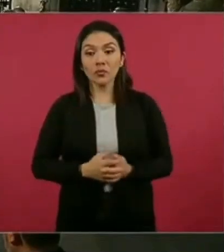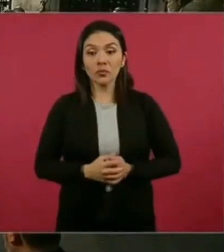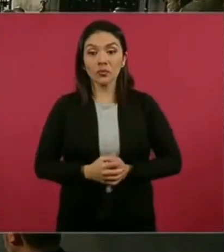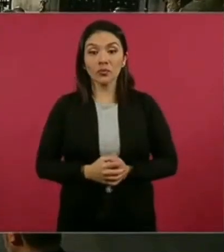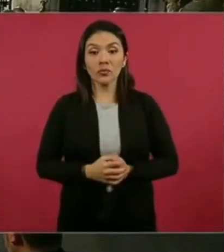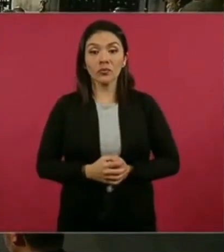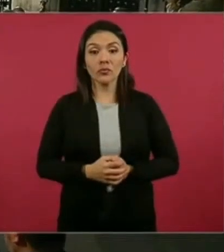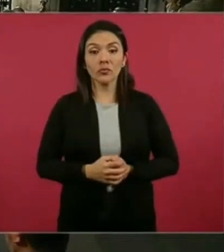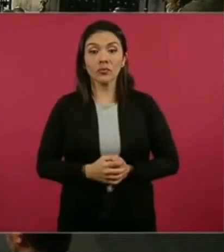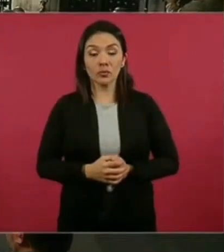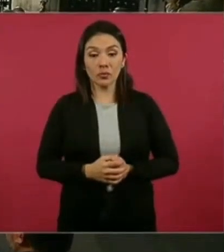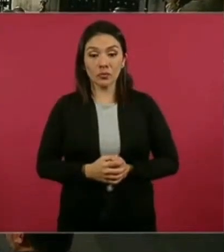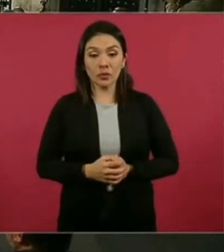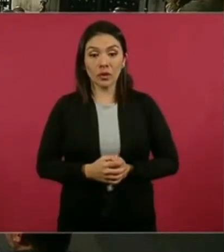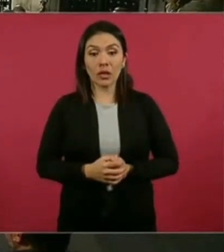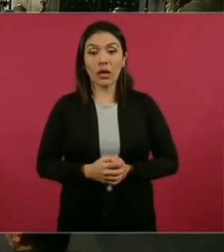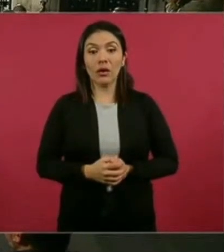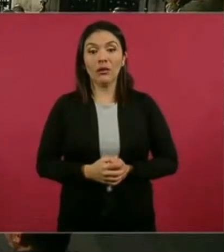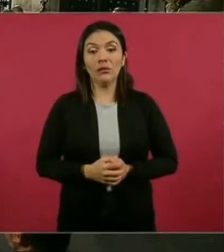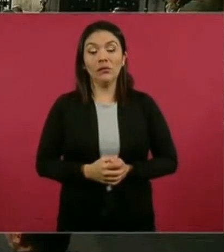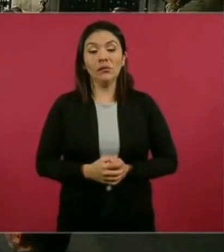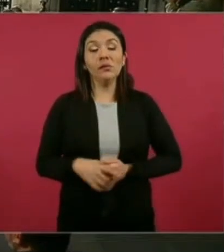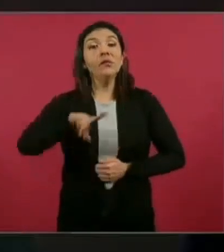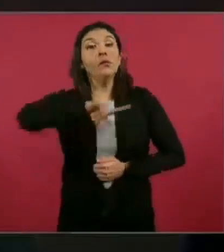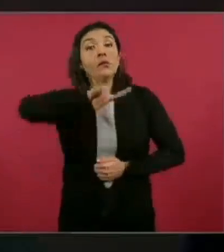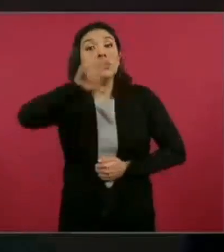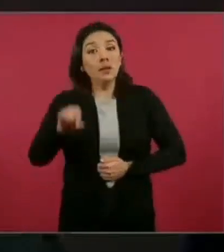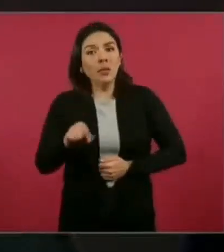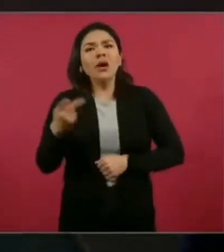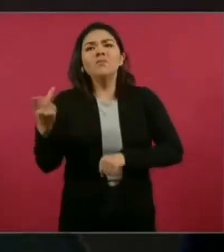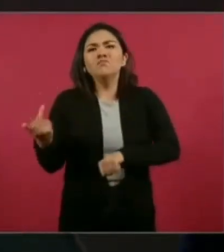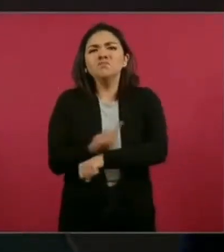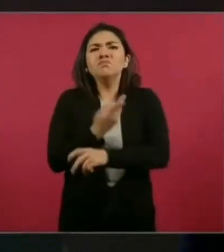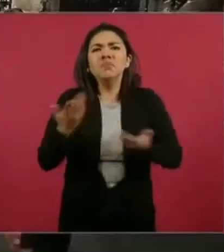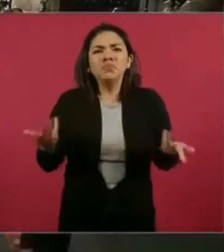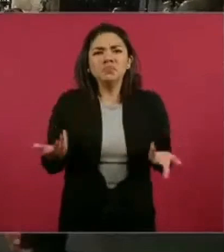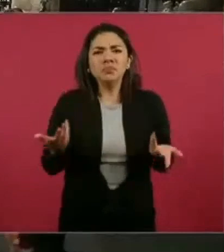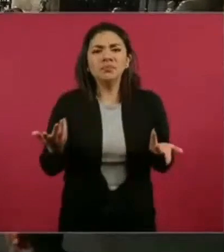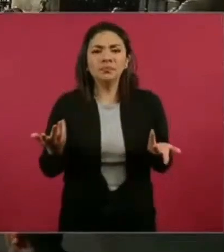Ahora, después de la mitigación, ¿qué es lo que sucedió?